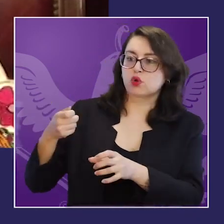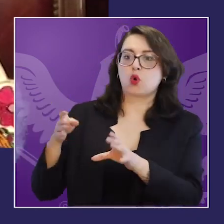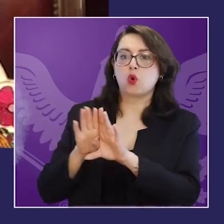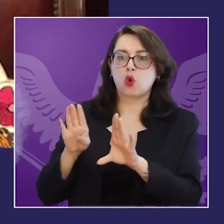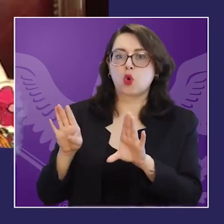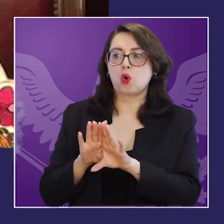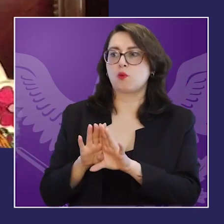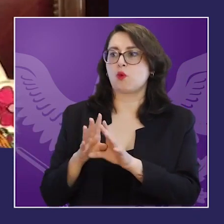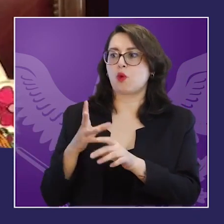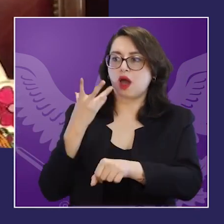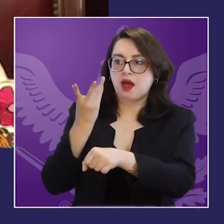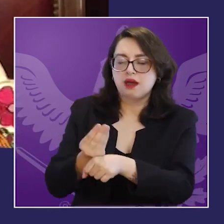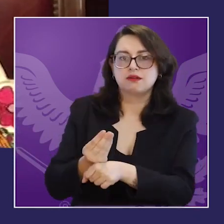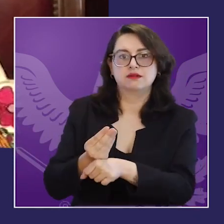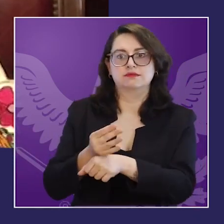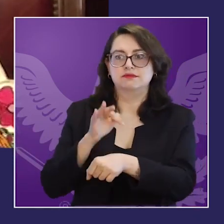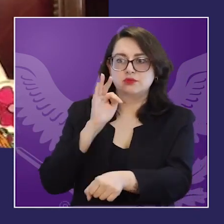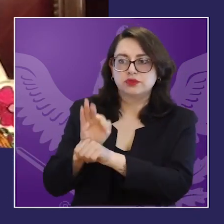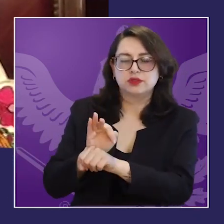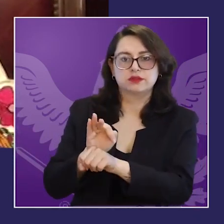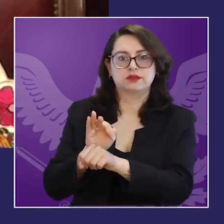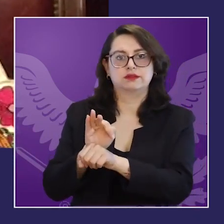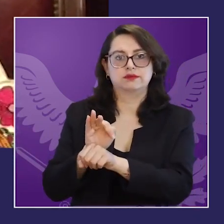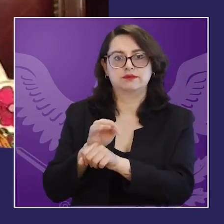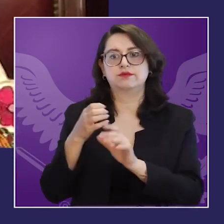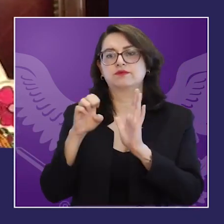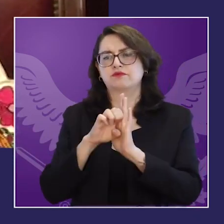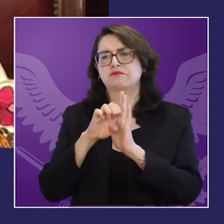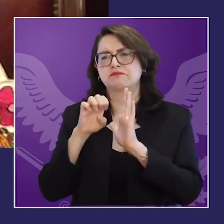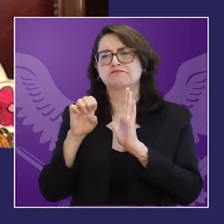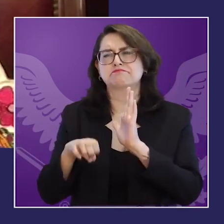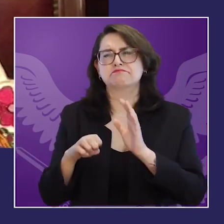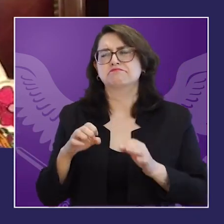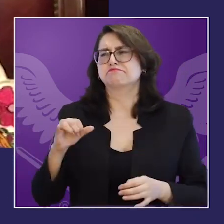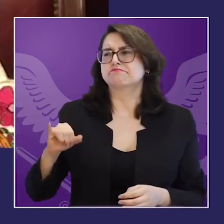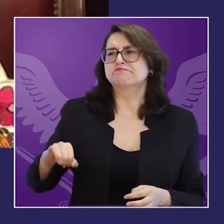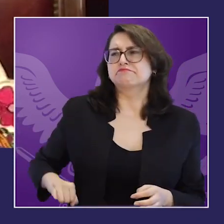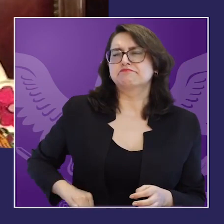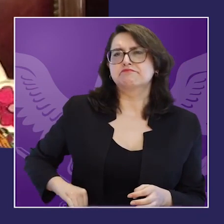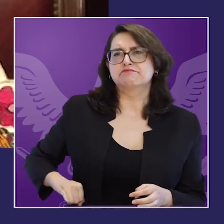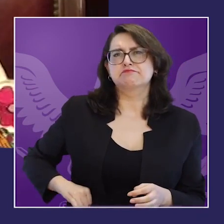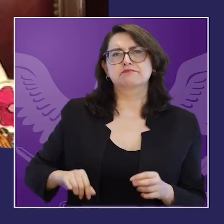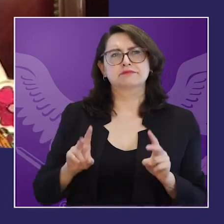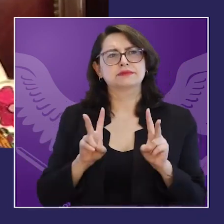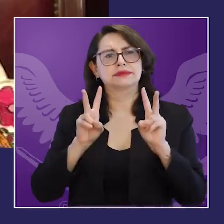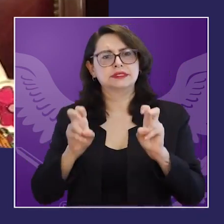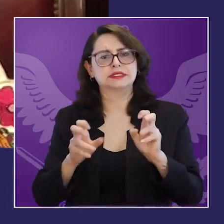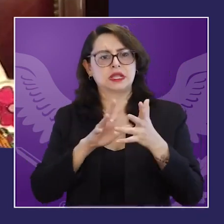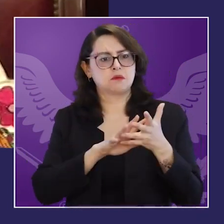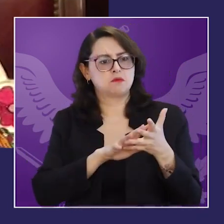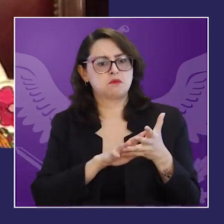indemnizar. Entonces, por ejemplo, se dan cuestiones interesantes cuando se dan situaciones de violencia económica y